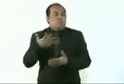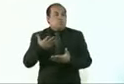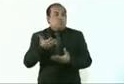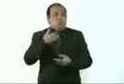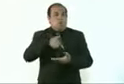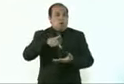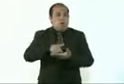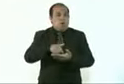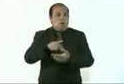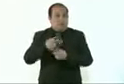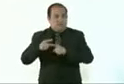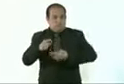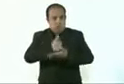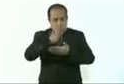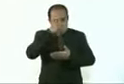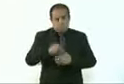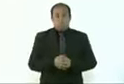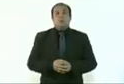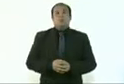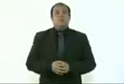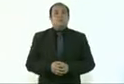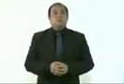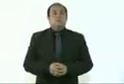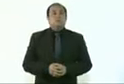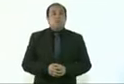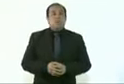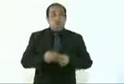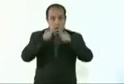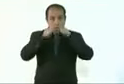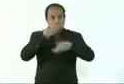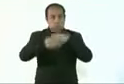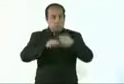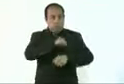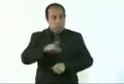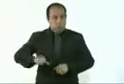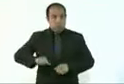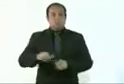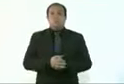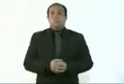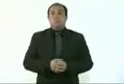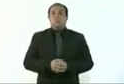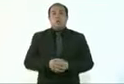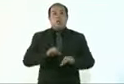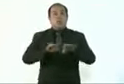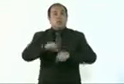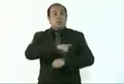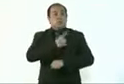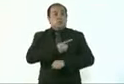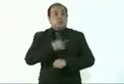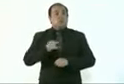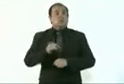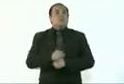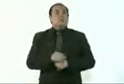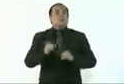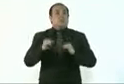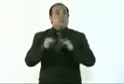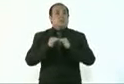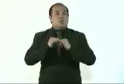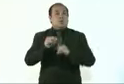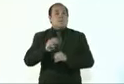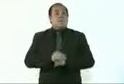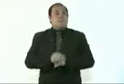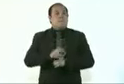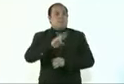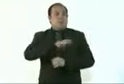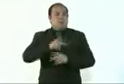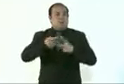atención a todas las alcaldías. Siguiente. Para el personal de salud de instituciones privadas, iniciamos el día de hoy con las